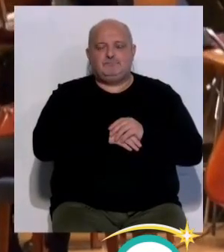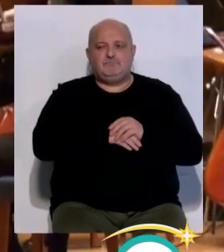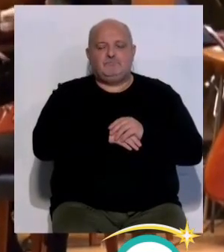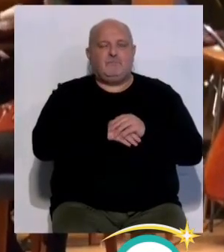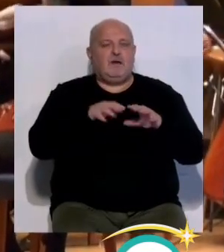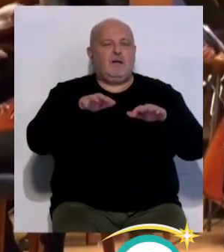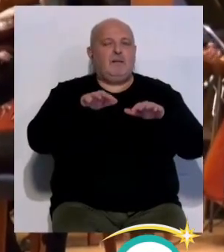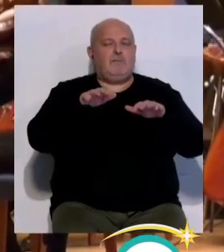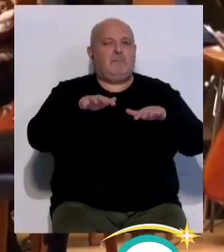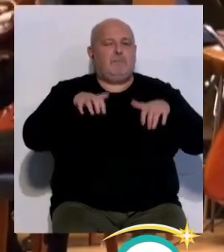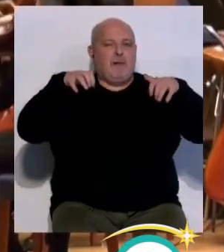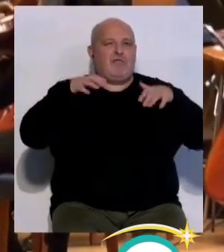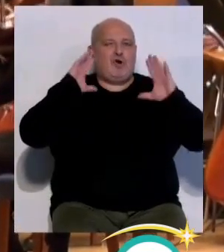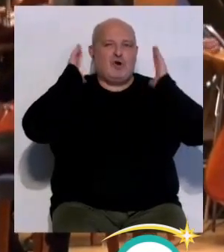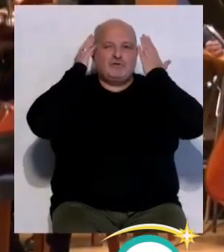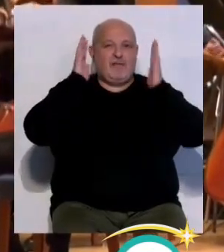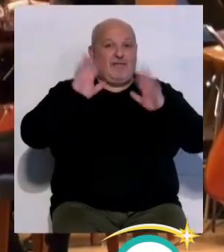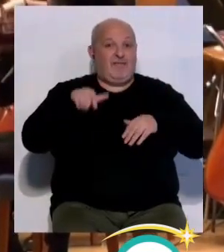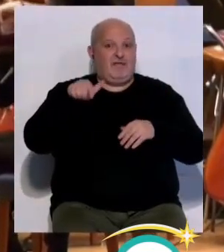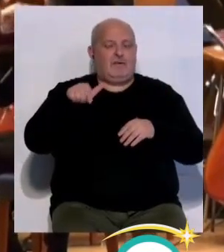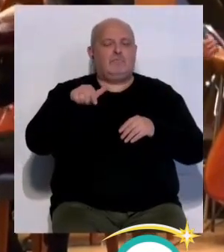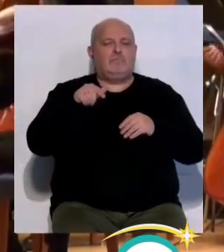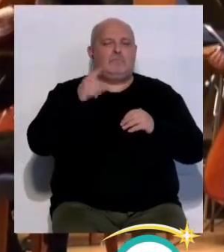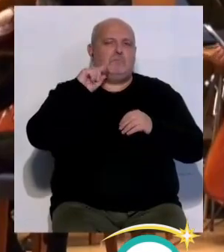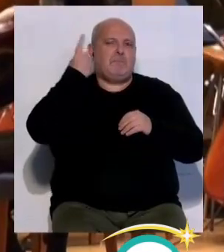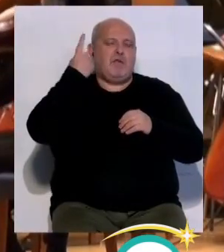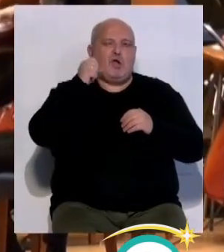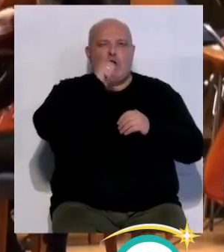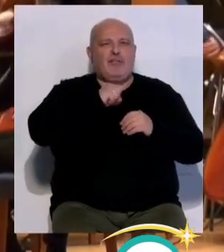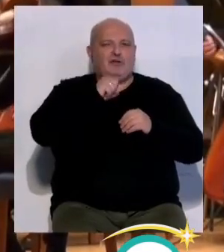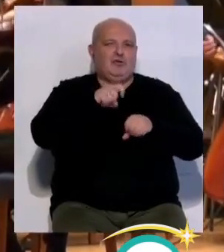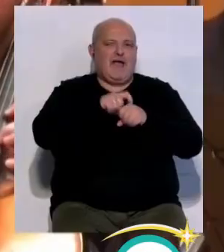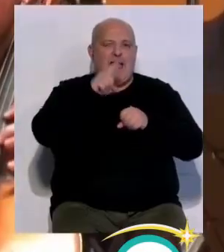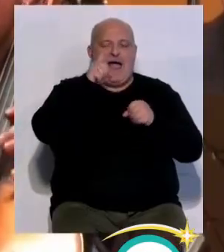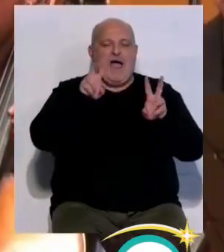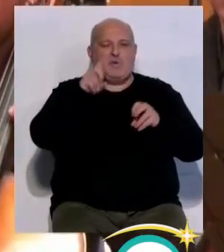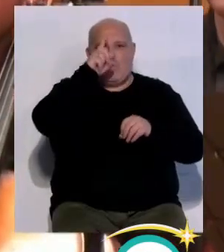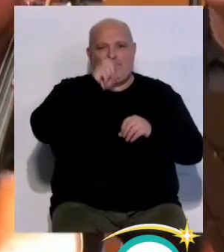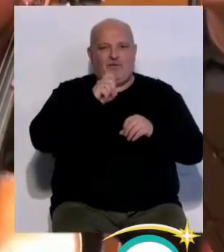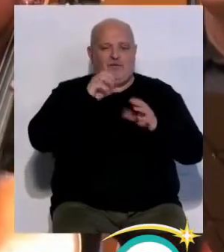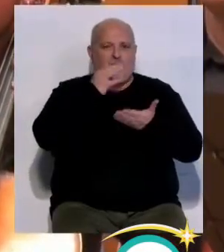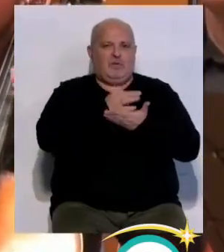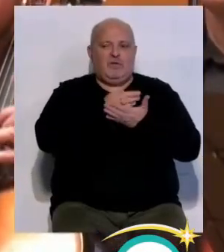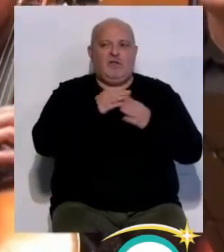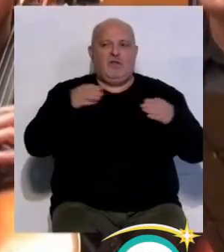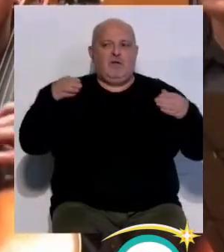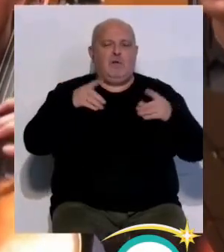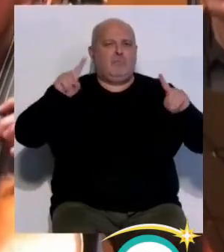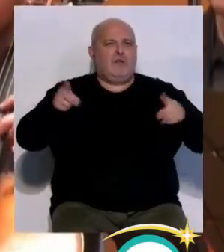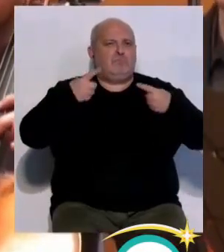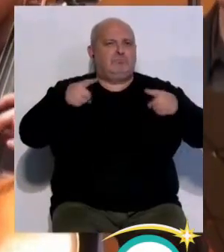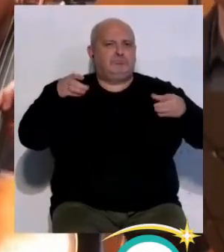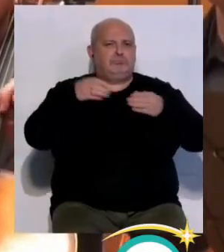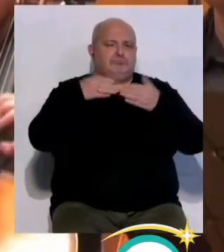El Palacio de Congresos y Exposiciones de Cádiz acogió el primer concierto de Año Nuevo en la ciudad. La camerata Listeso